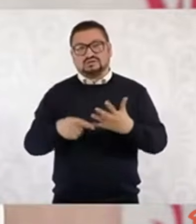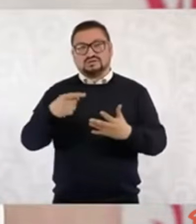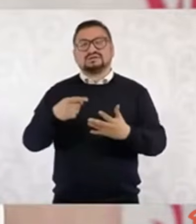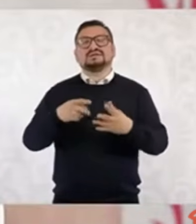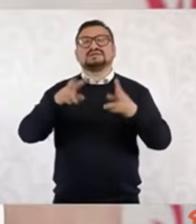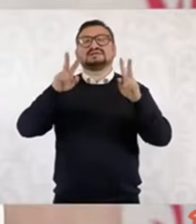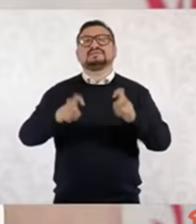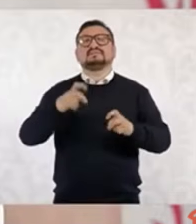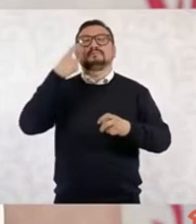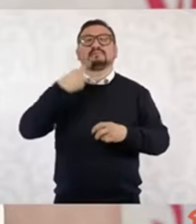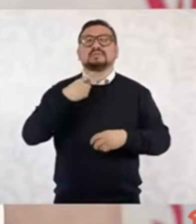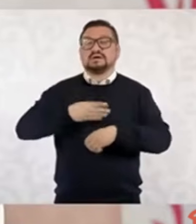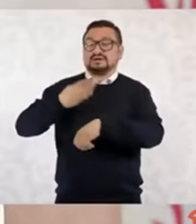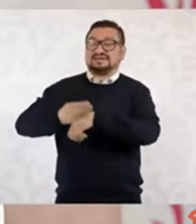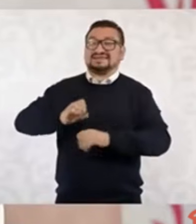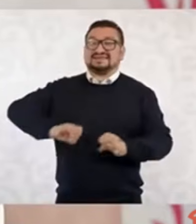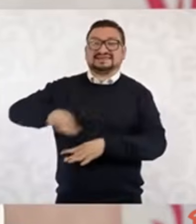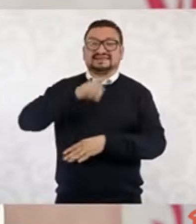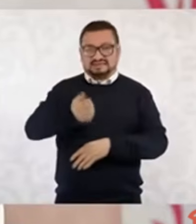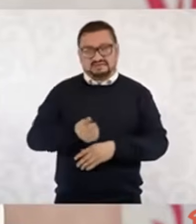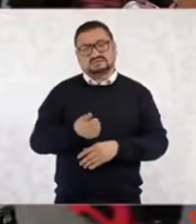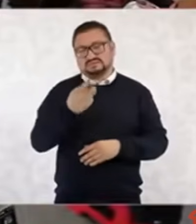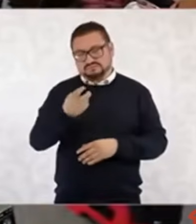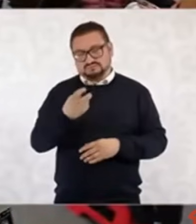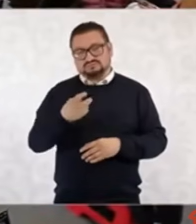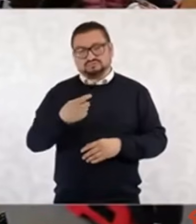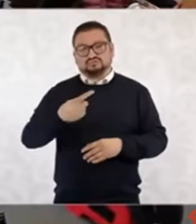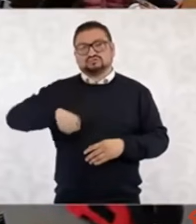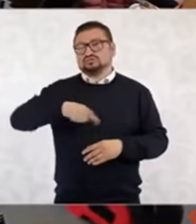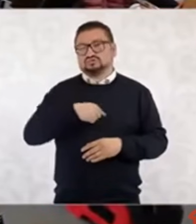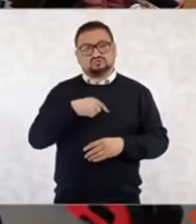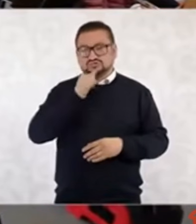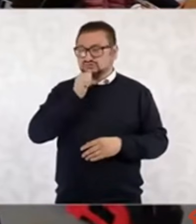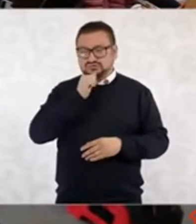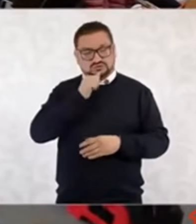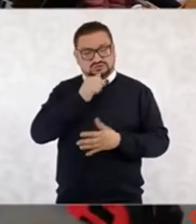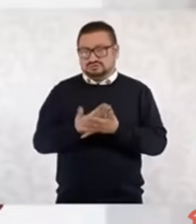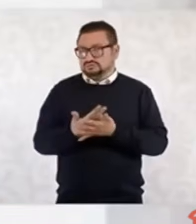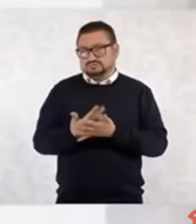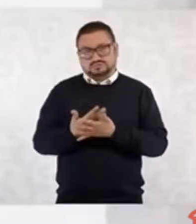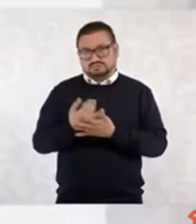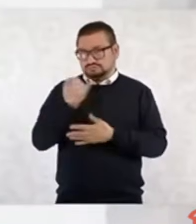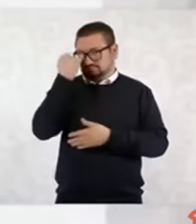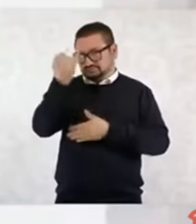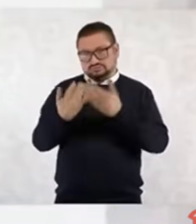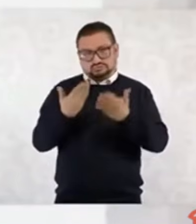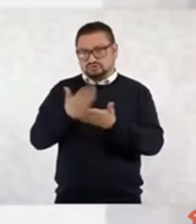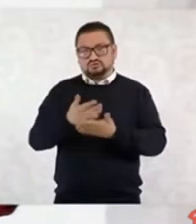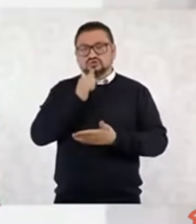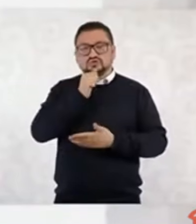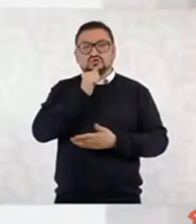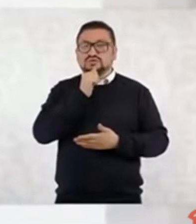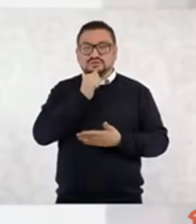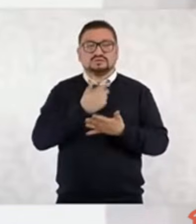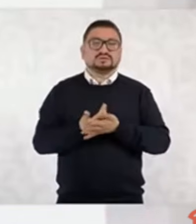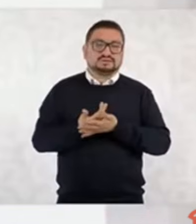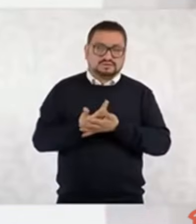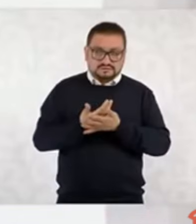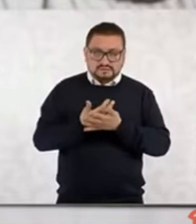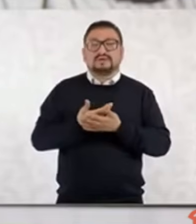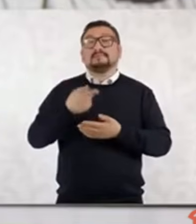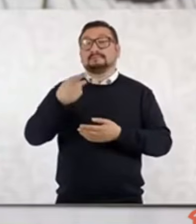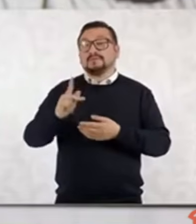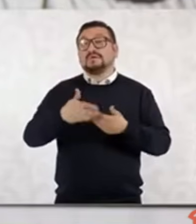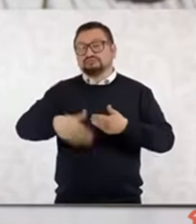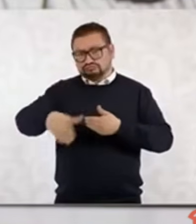cero impunidad en nuestro país. Hasta el momento no vamos a presentar ninguna iniciativa, pero no cerramos la posibilidad que se pueda